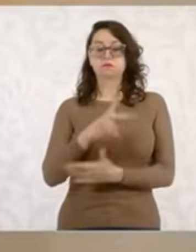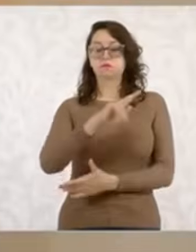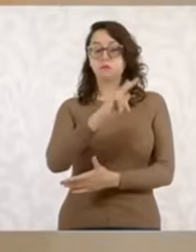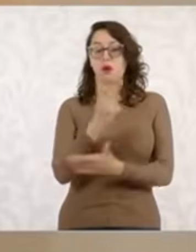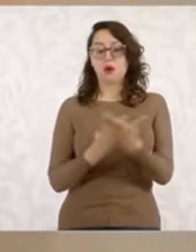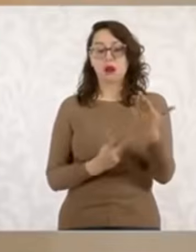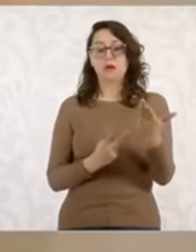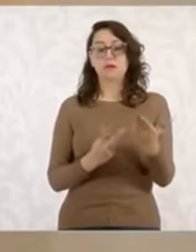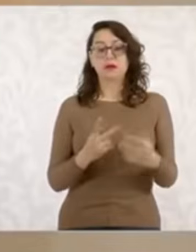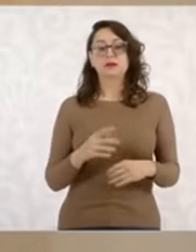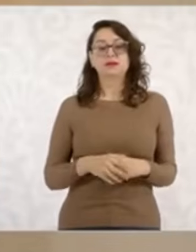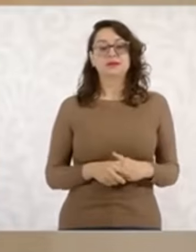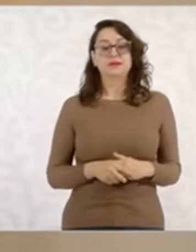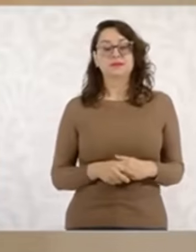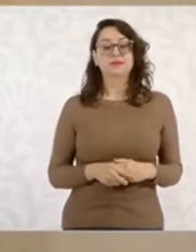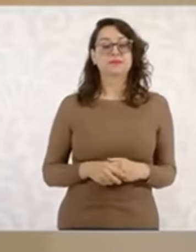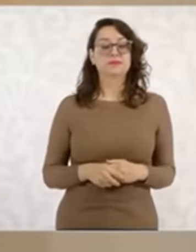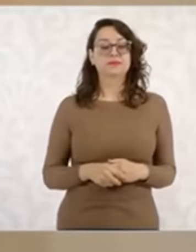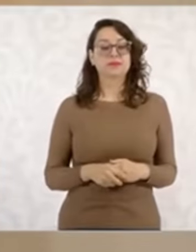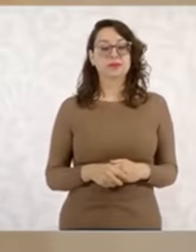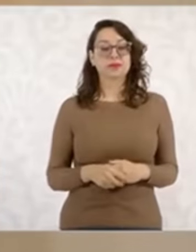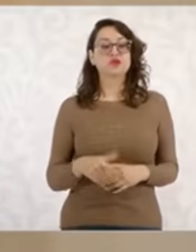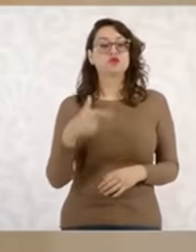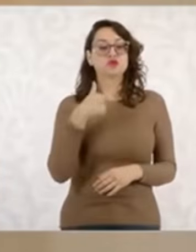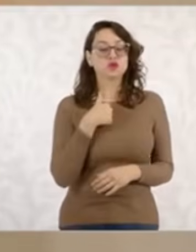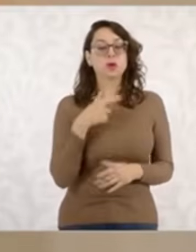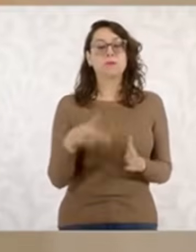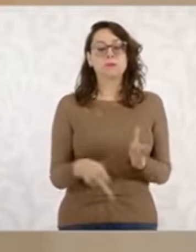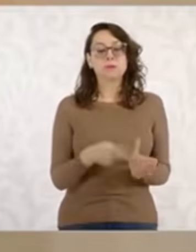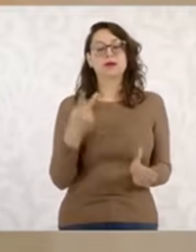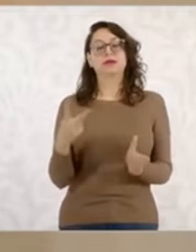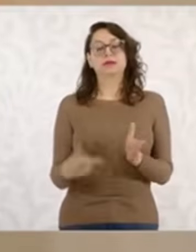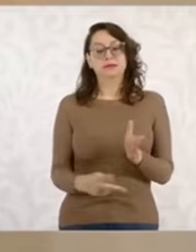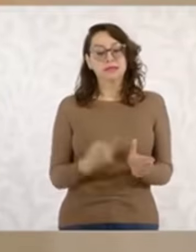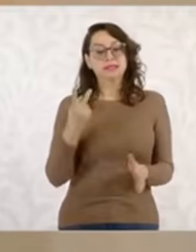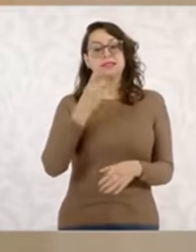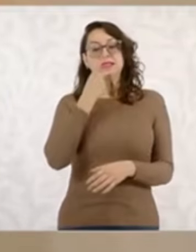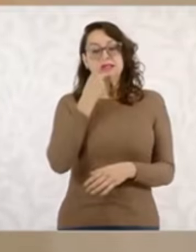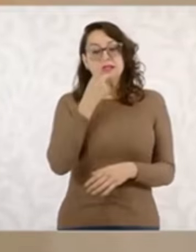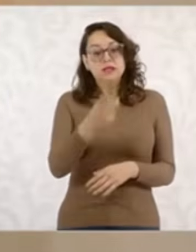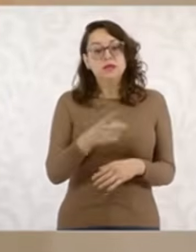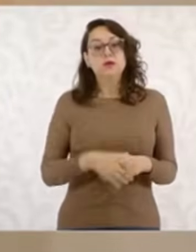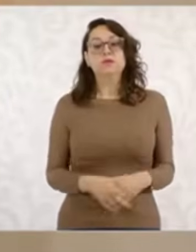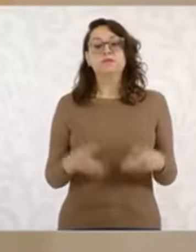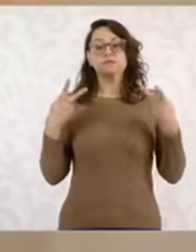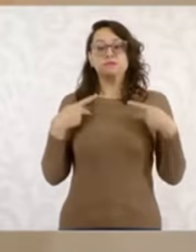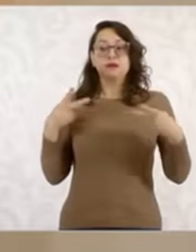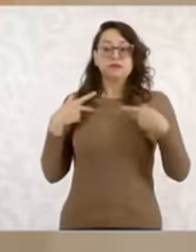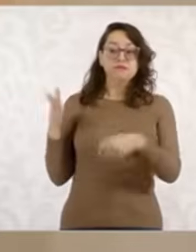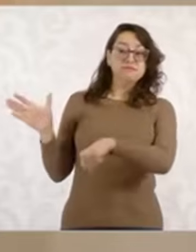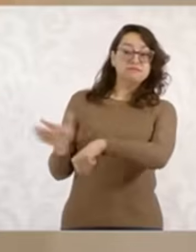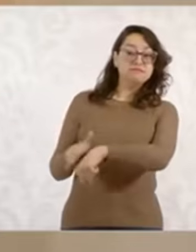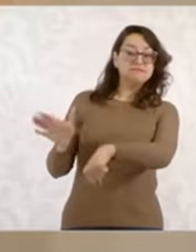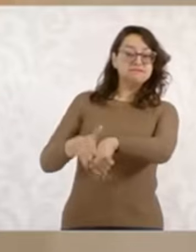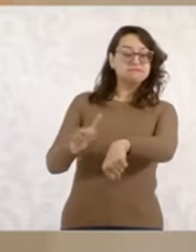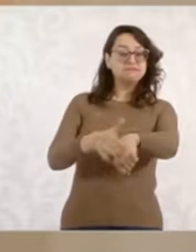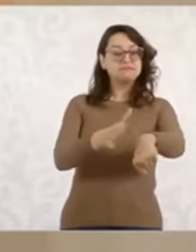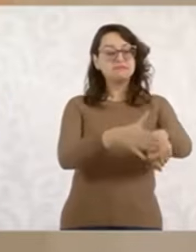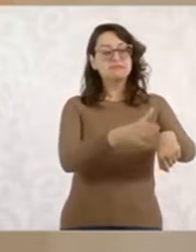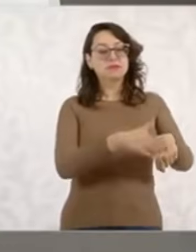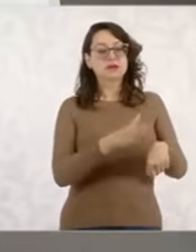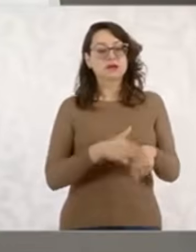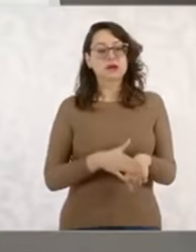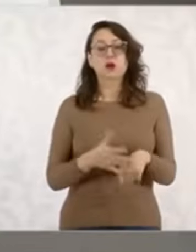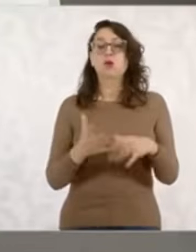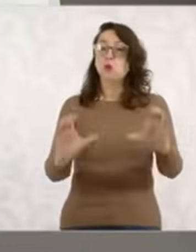programa. No puedo evitar insistir con todas las personas que nos escuchan en que no